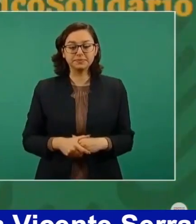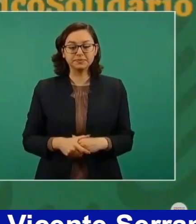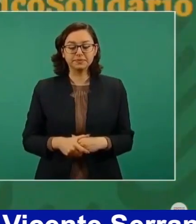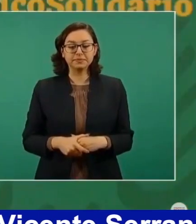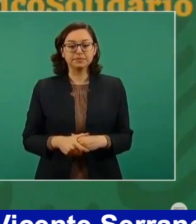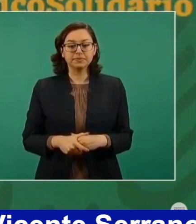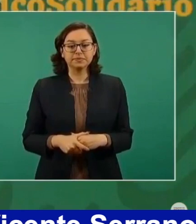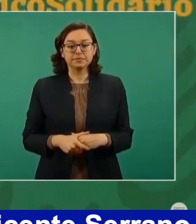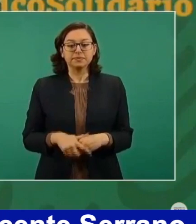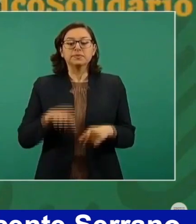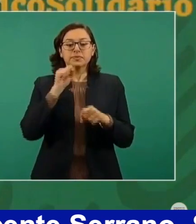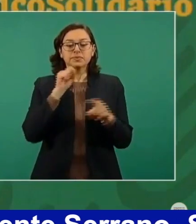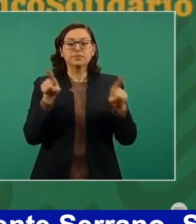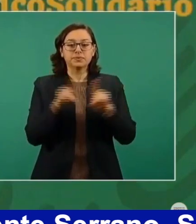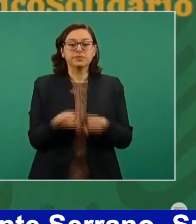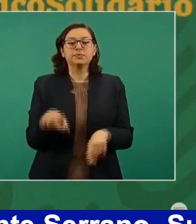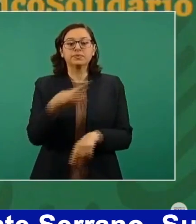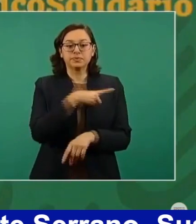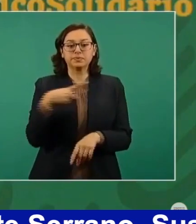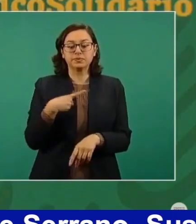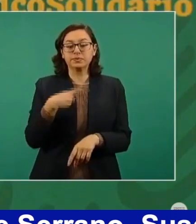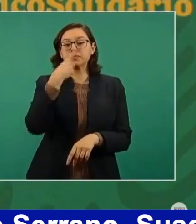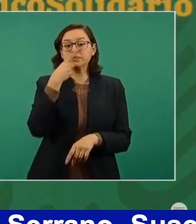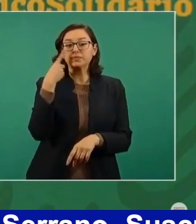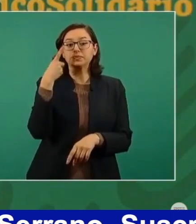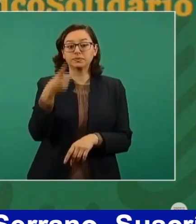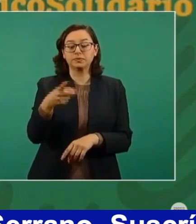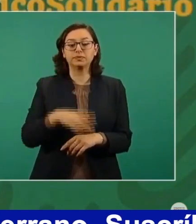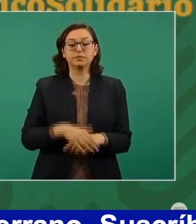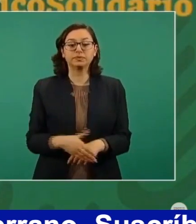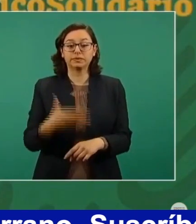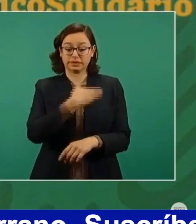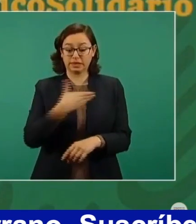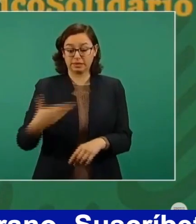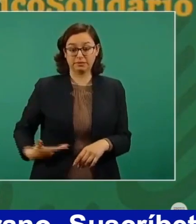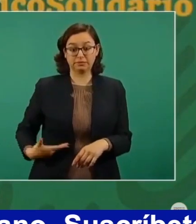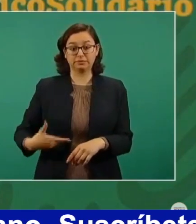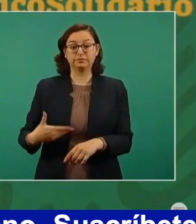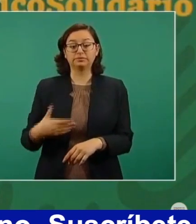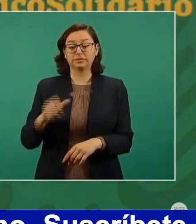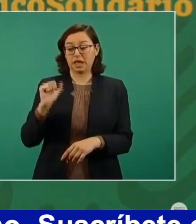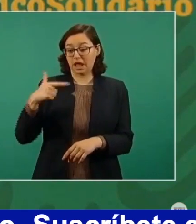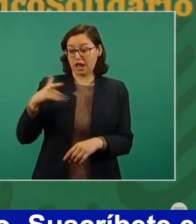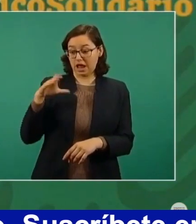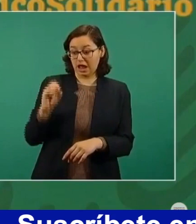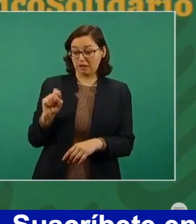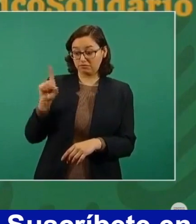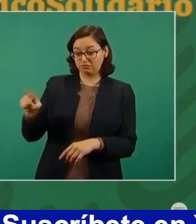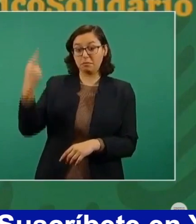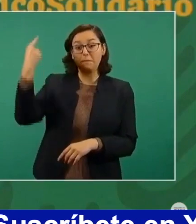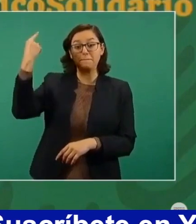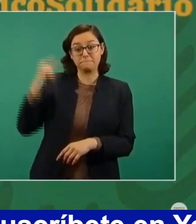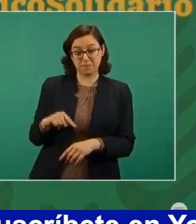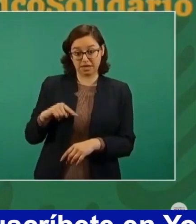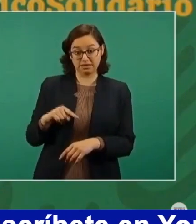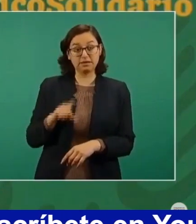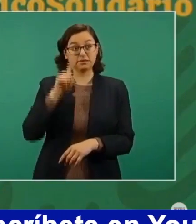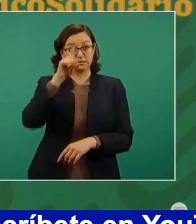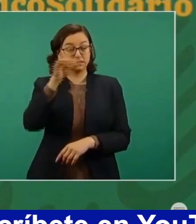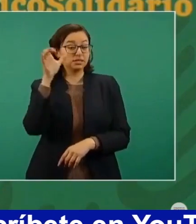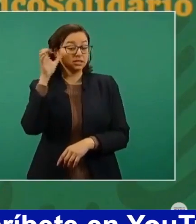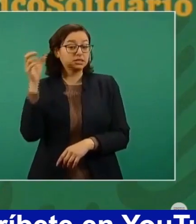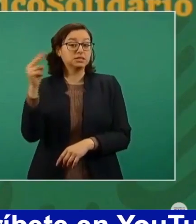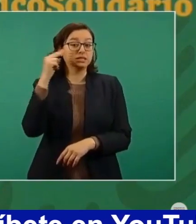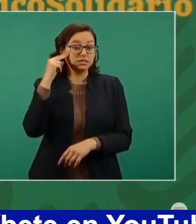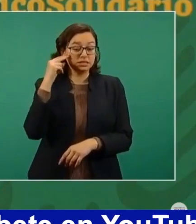Comentarles que también por gestión directa del presidente de la República se inició una negociación con el gobierno chino,